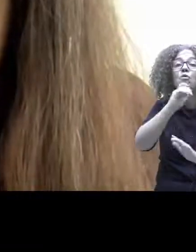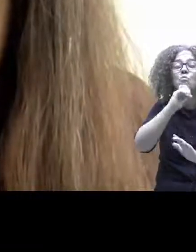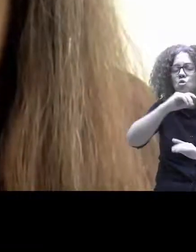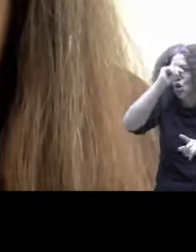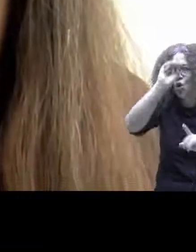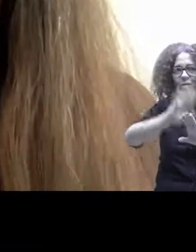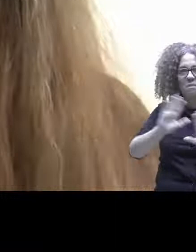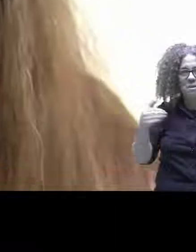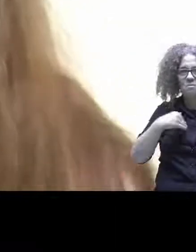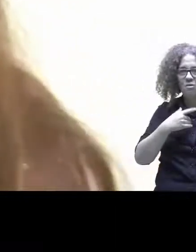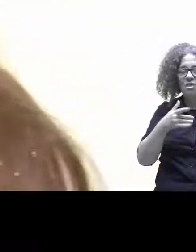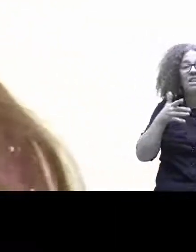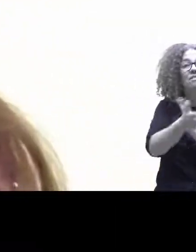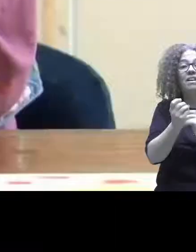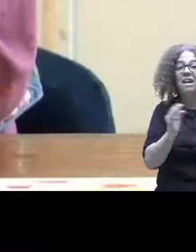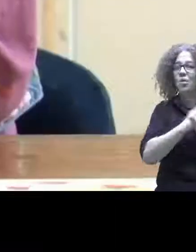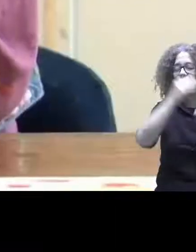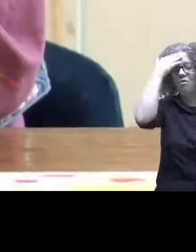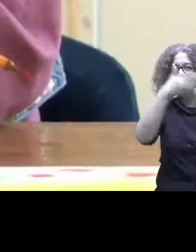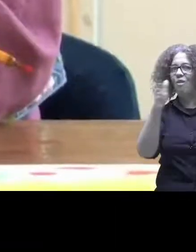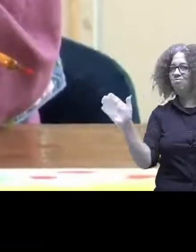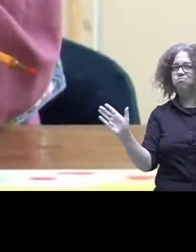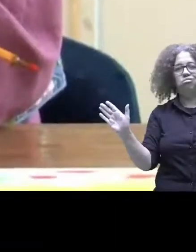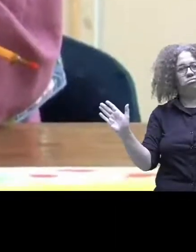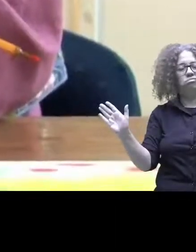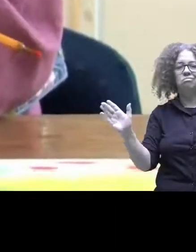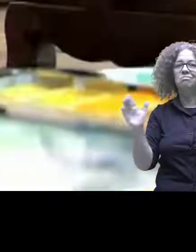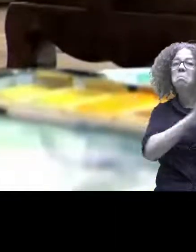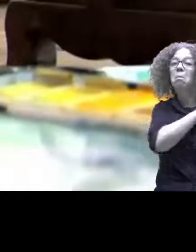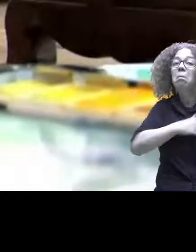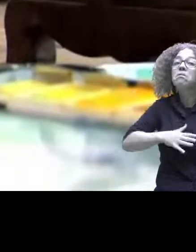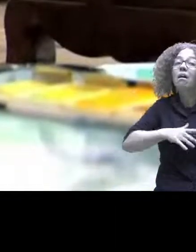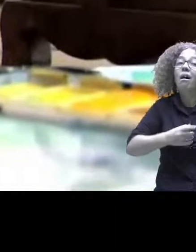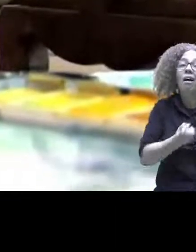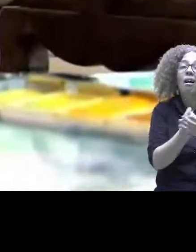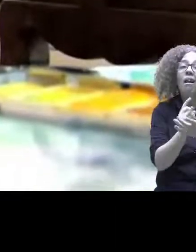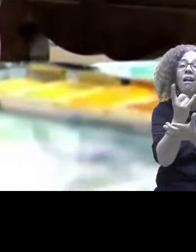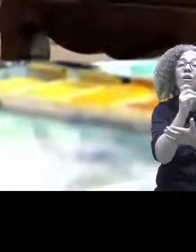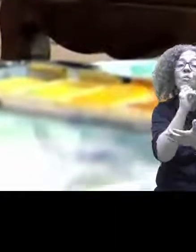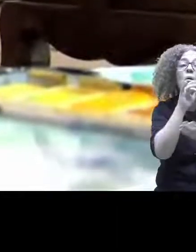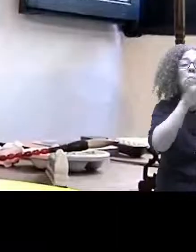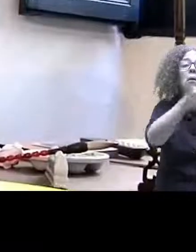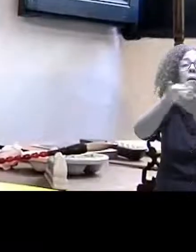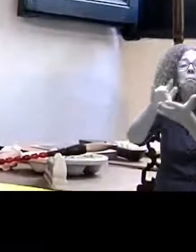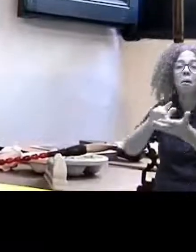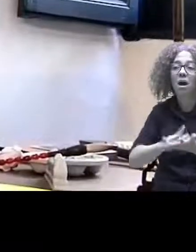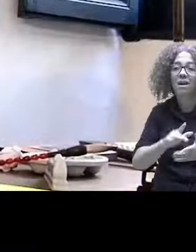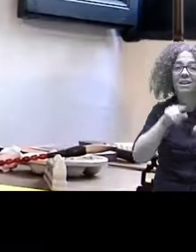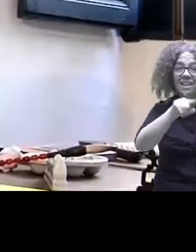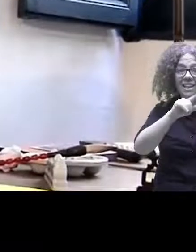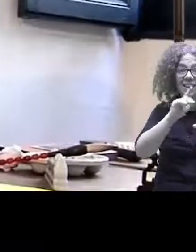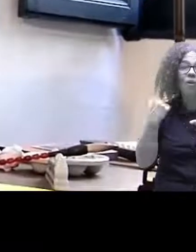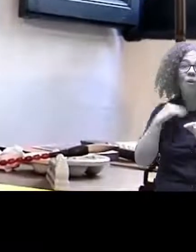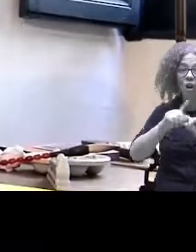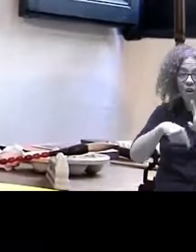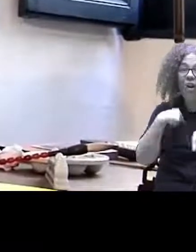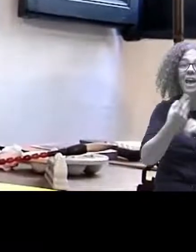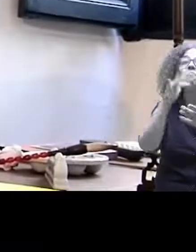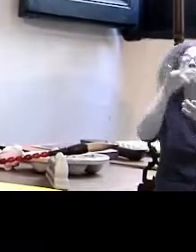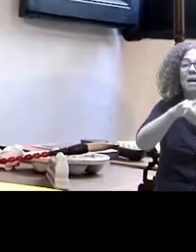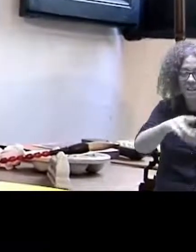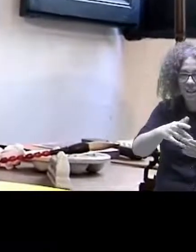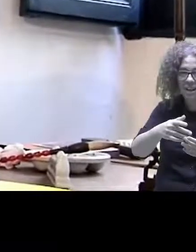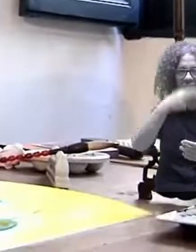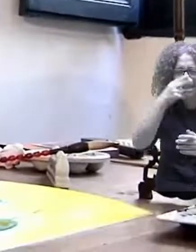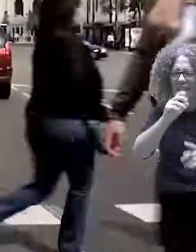hay que estar abierta o abierto para dejar que eso pase, porque lo que pasa es más interesante que lo que tú tenías